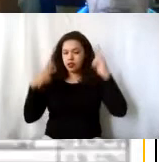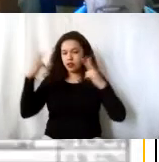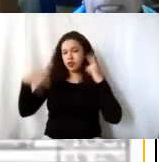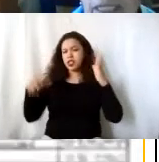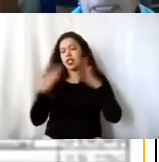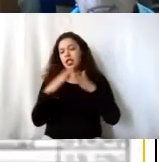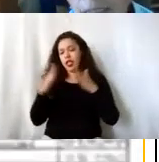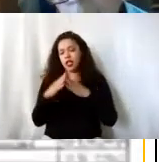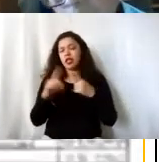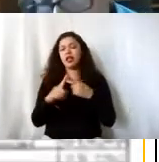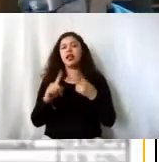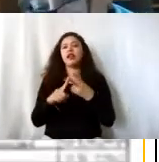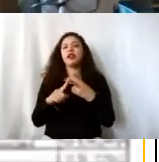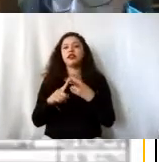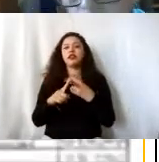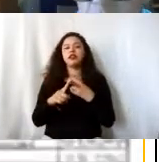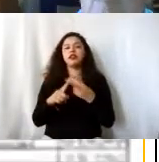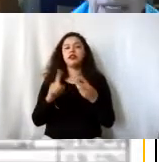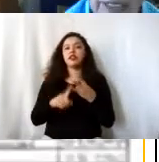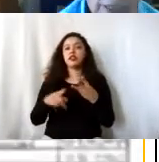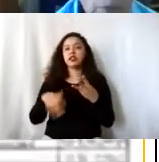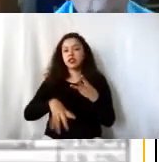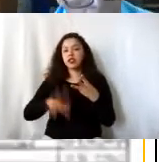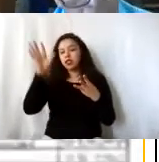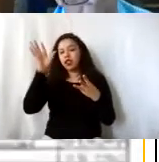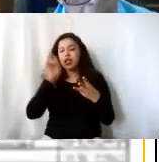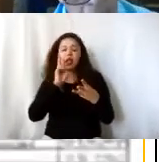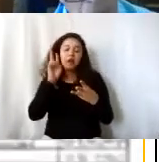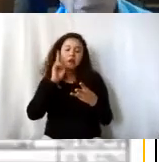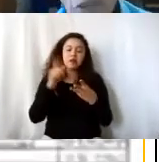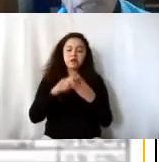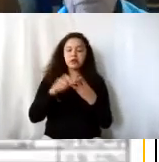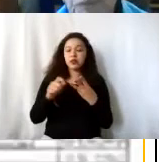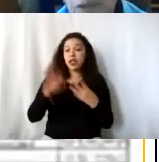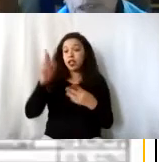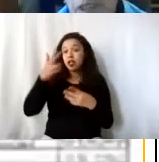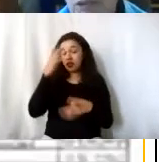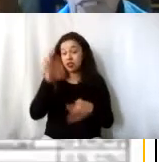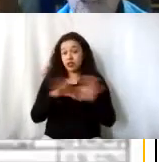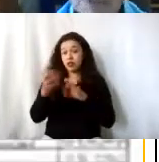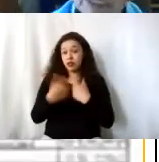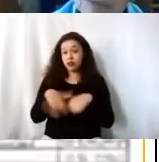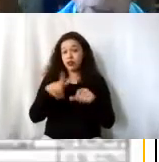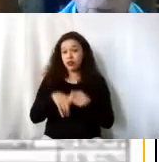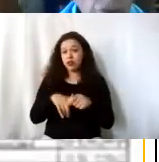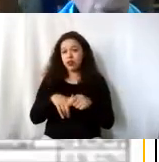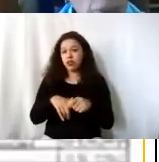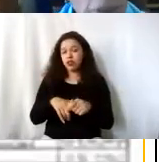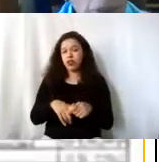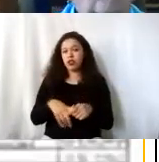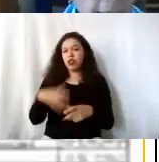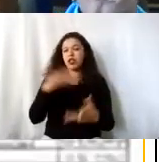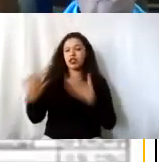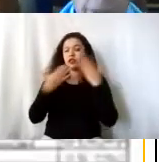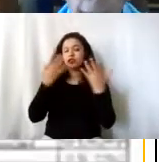domiciliaria, las observaciones. Recuerden que para trabajo social, o sea, nos piden un estudio